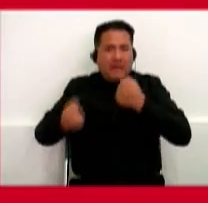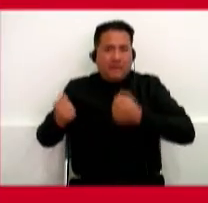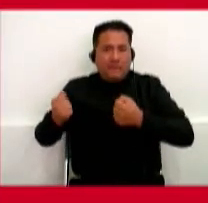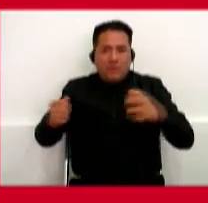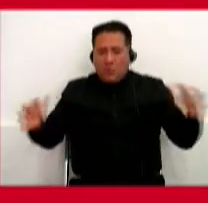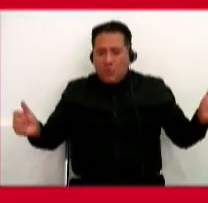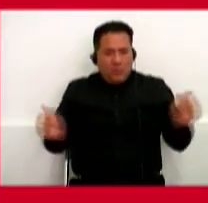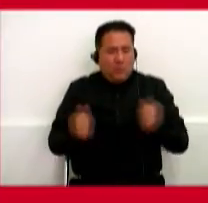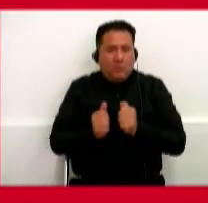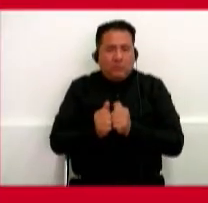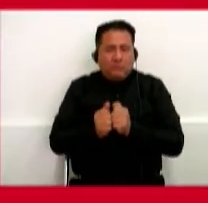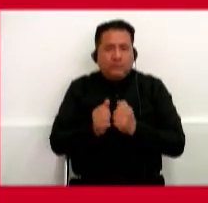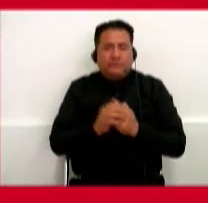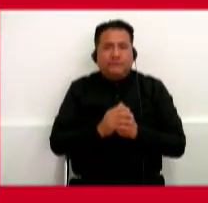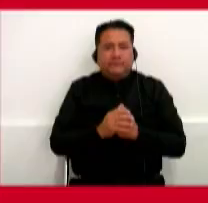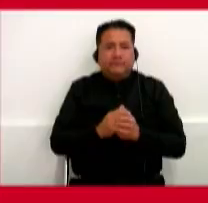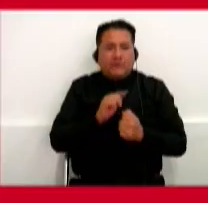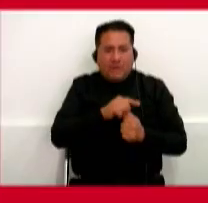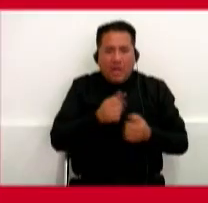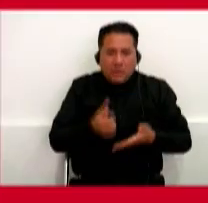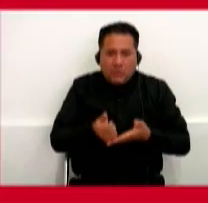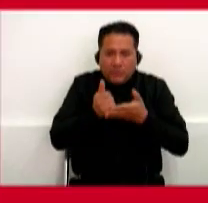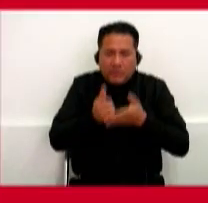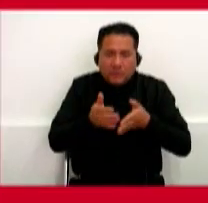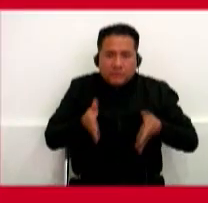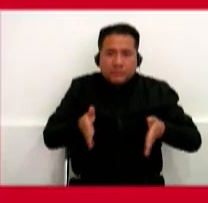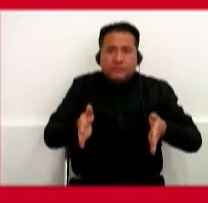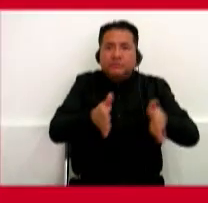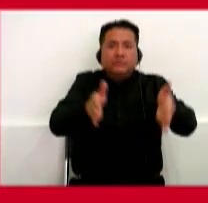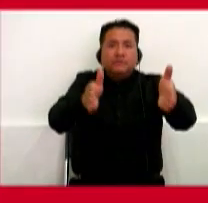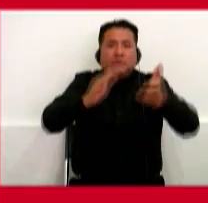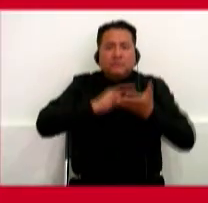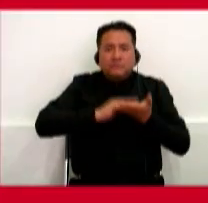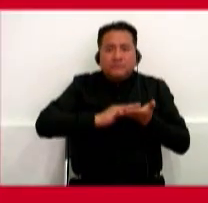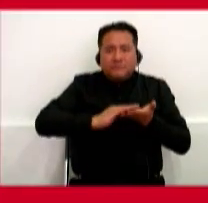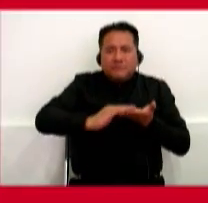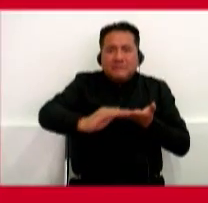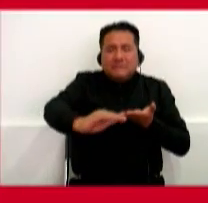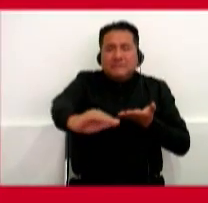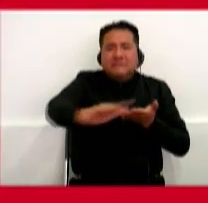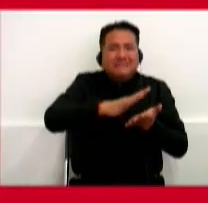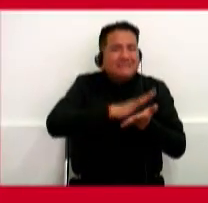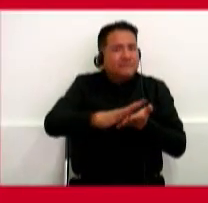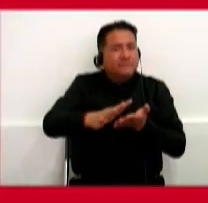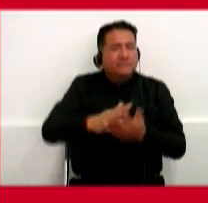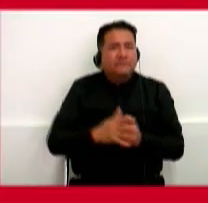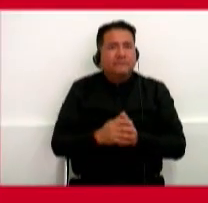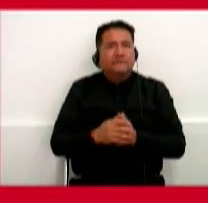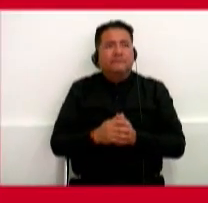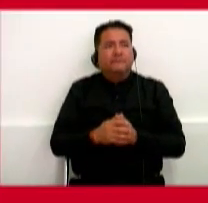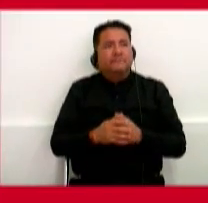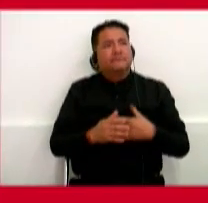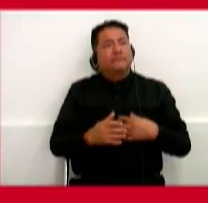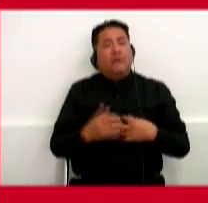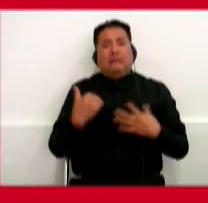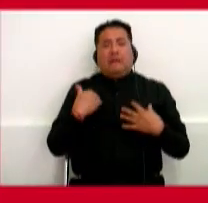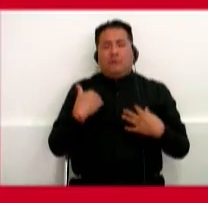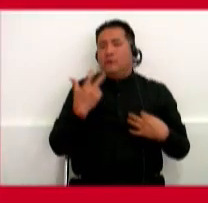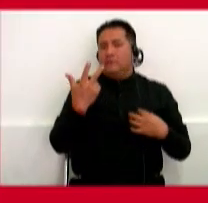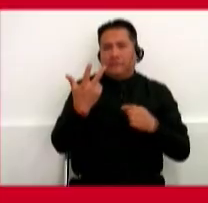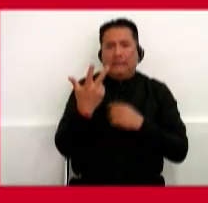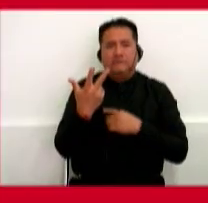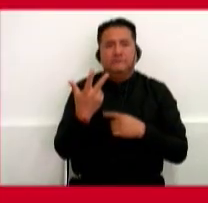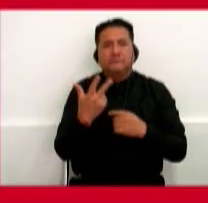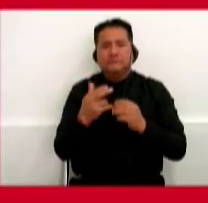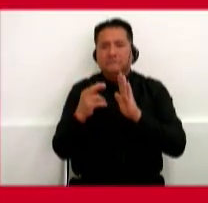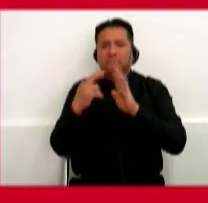de equipos auxiliares que mantienen las vías nos interesa dónde están ubicados, cuál es su condición. Entonces, son 3 parámetros que influyen mucho en la